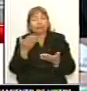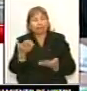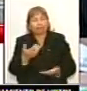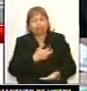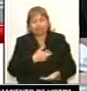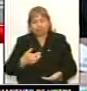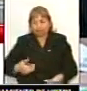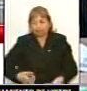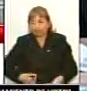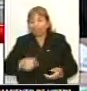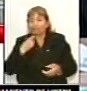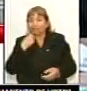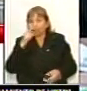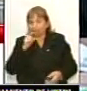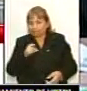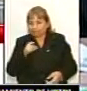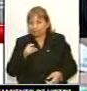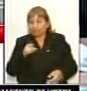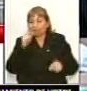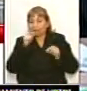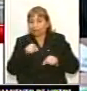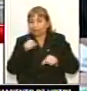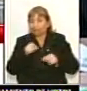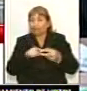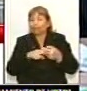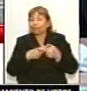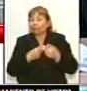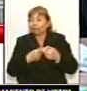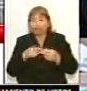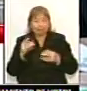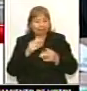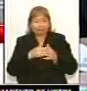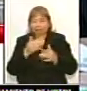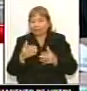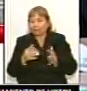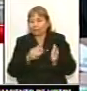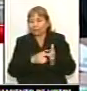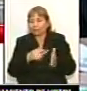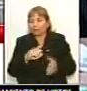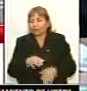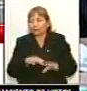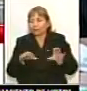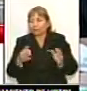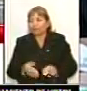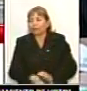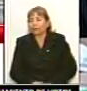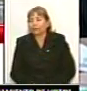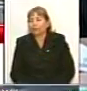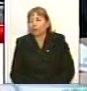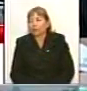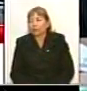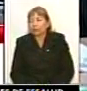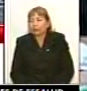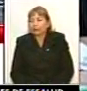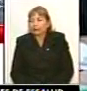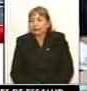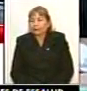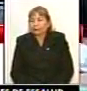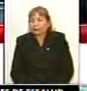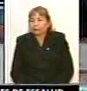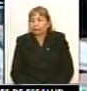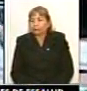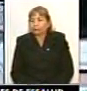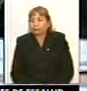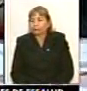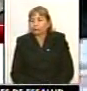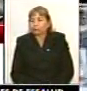creo que es prudente que este tipo de iniciativas no siga viniendo a esta mesa. Gracias. Muchas